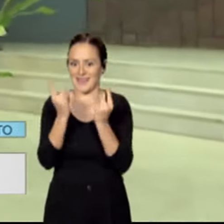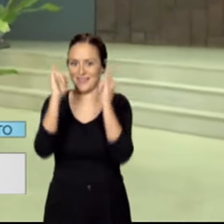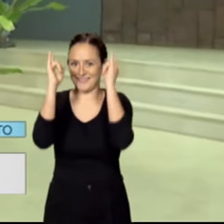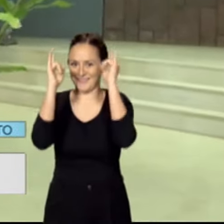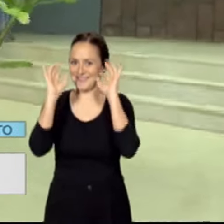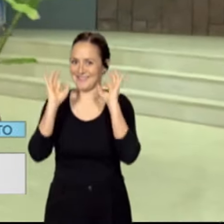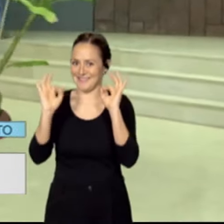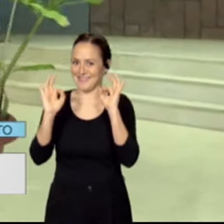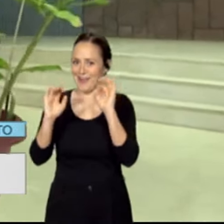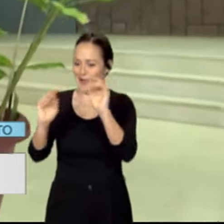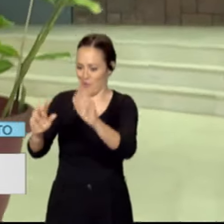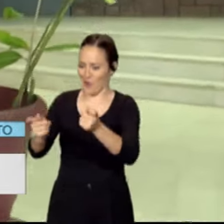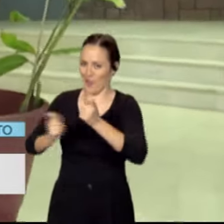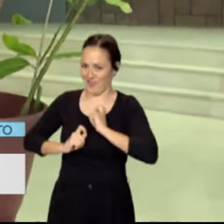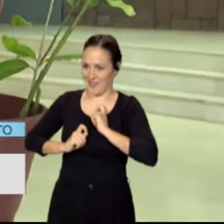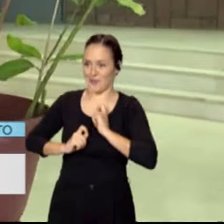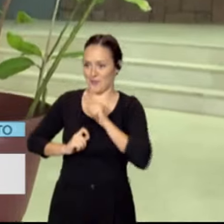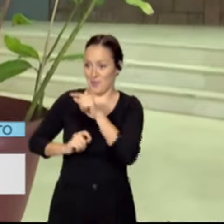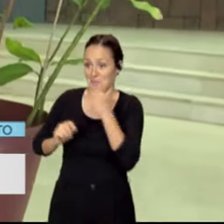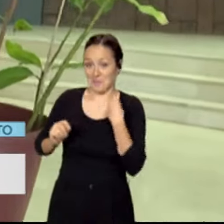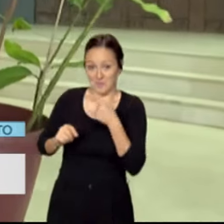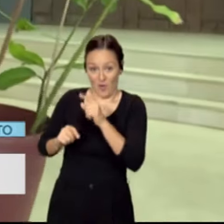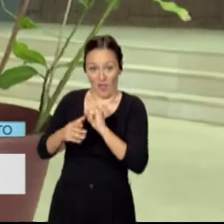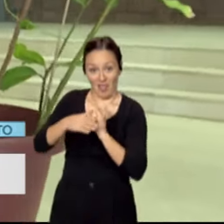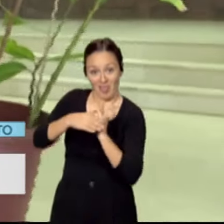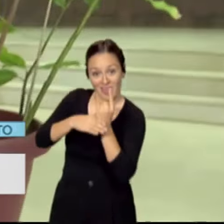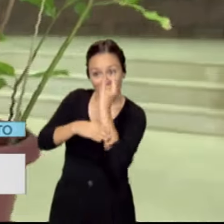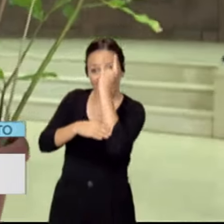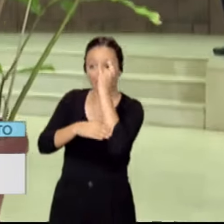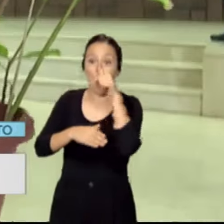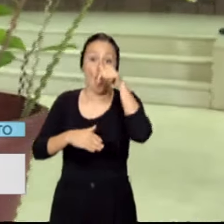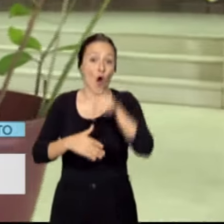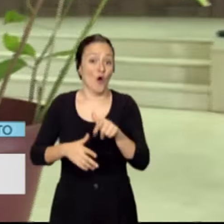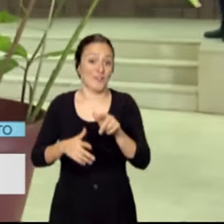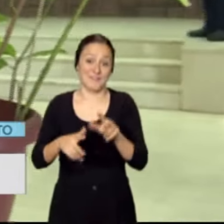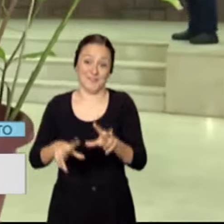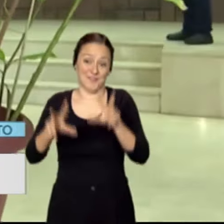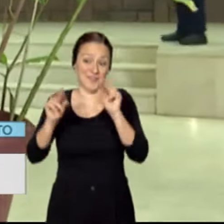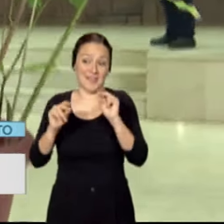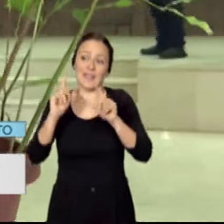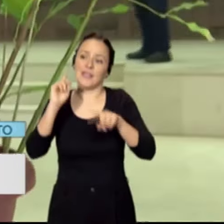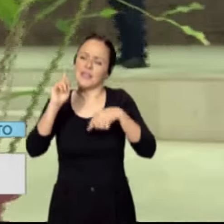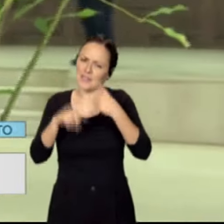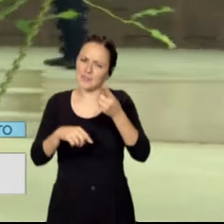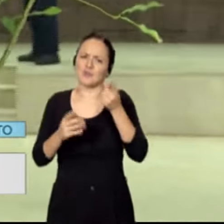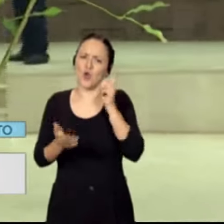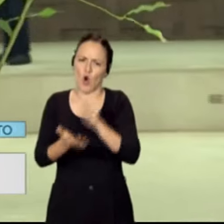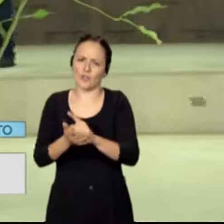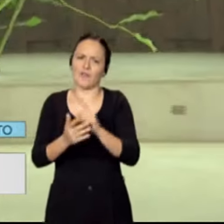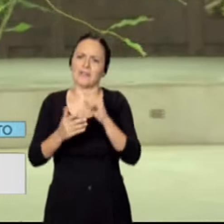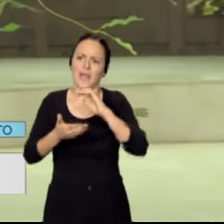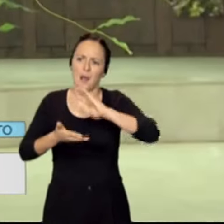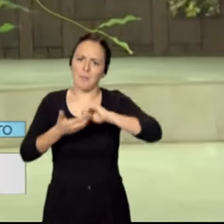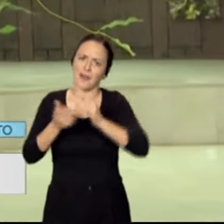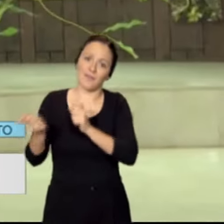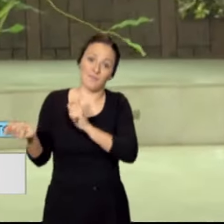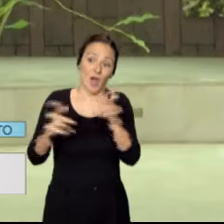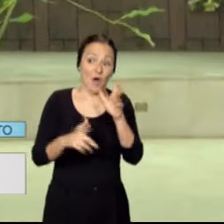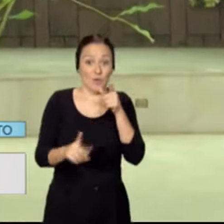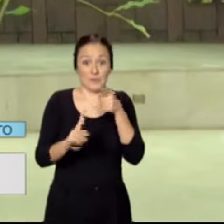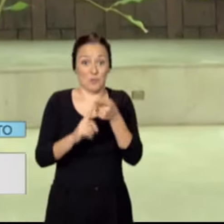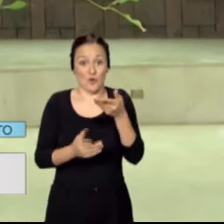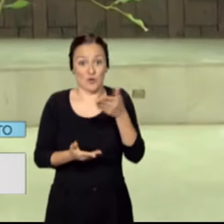representantes de la laur Silva y aquí lo tenemos hasta hoy y después lo llevamos otra vez arriba para que no se mueran porque cada